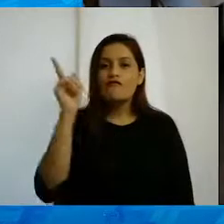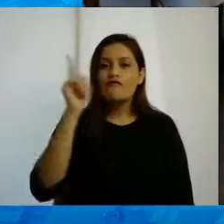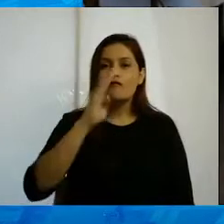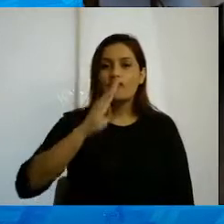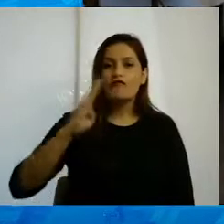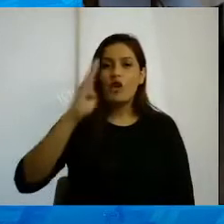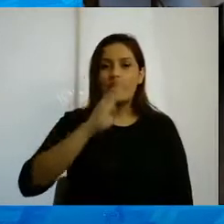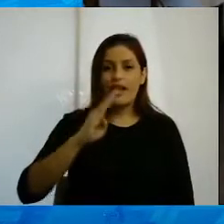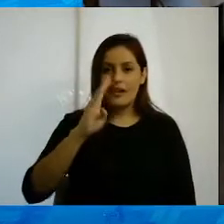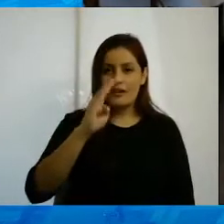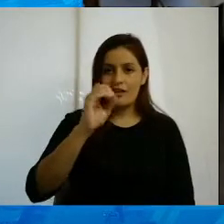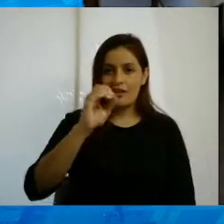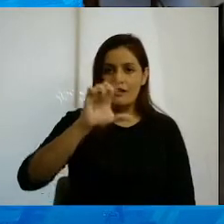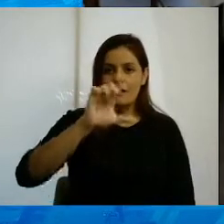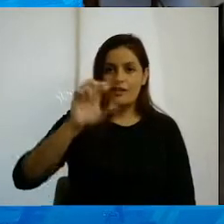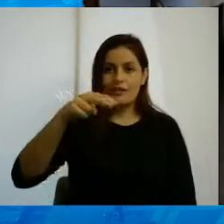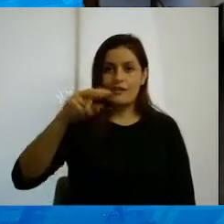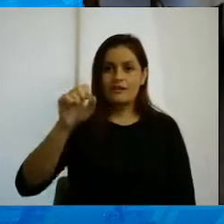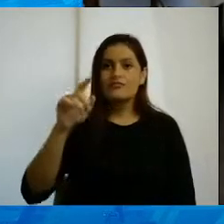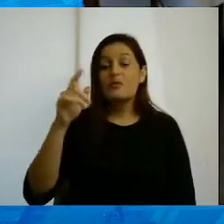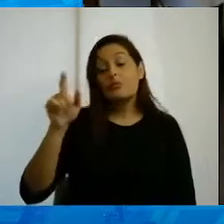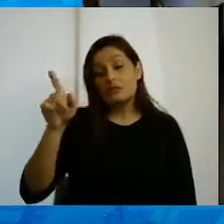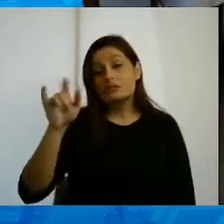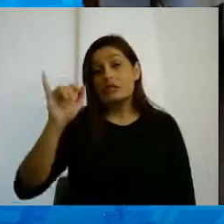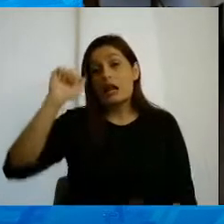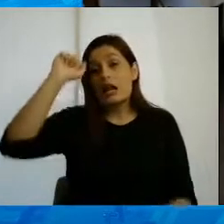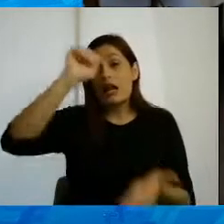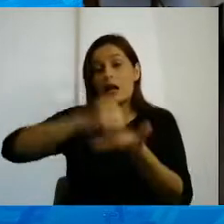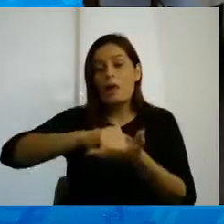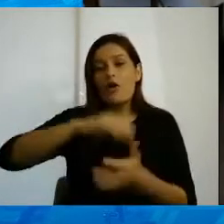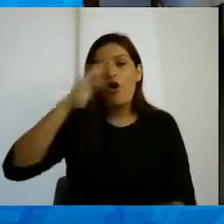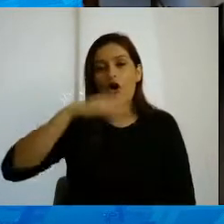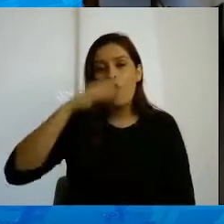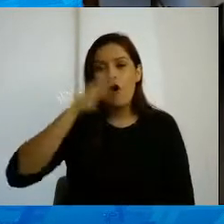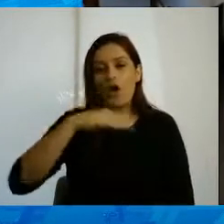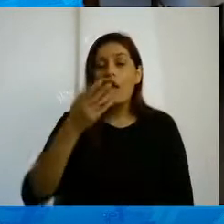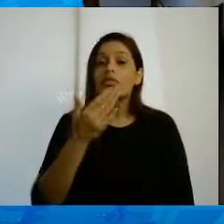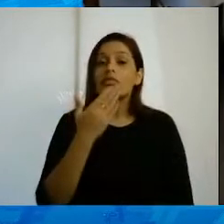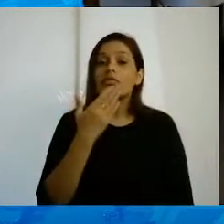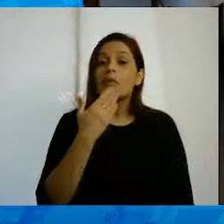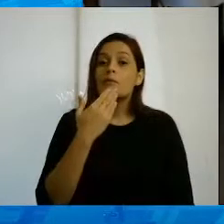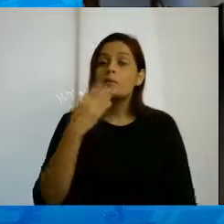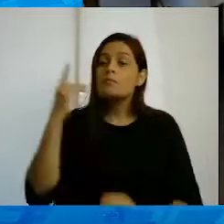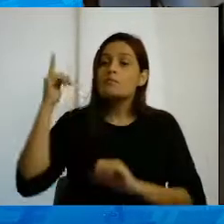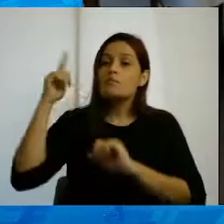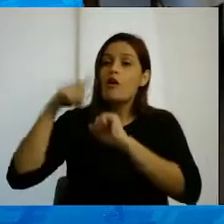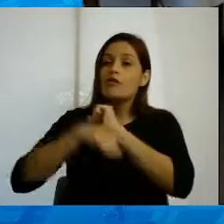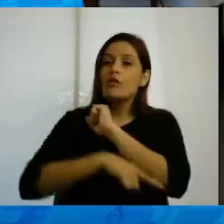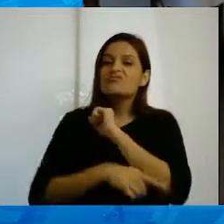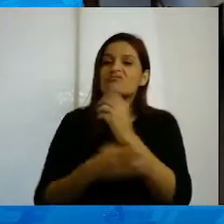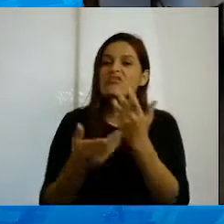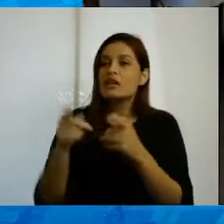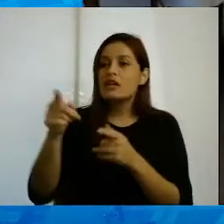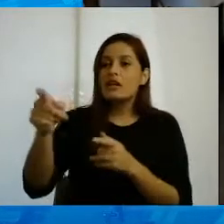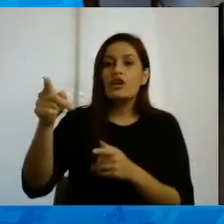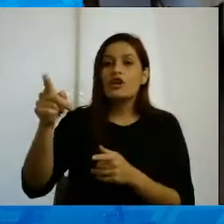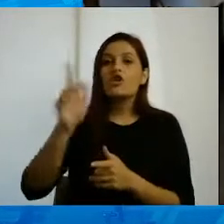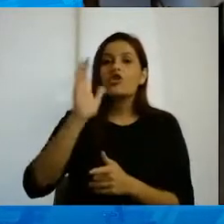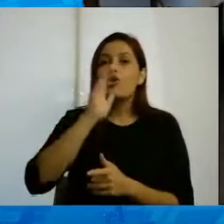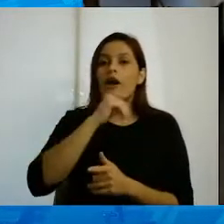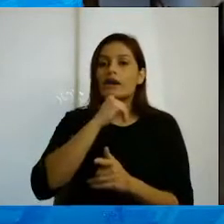los vecinos de la villa reclamaban, sino que hay un tema mucho más profundo ahí, que esta propiedad no está